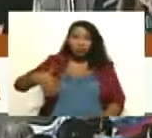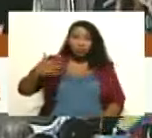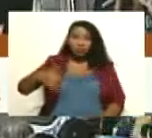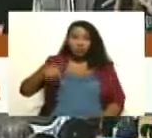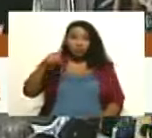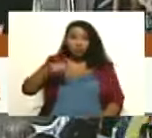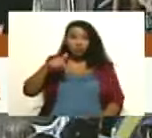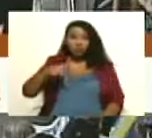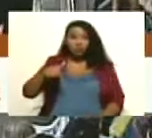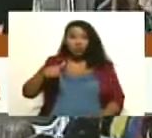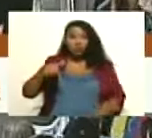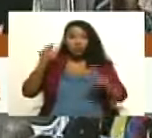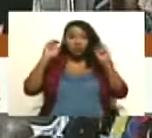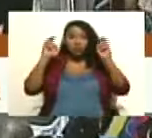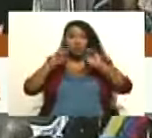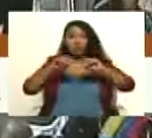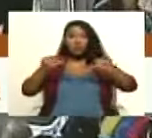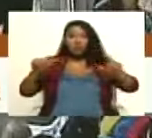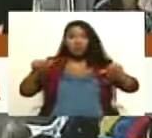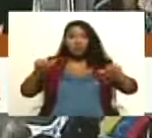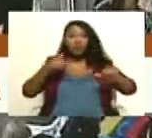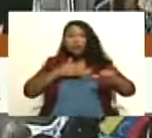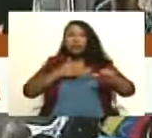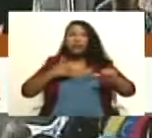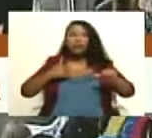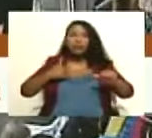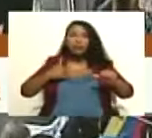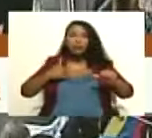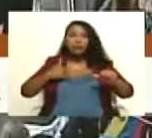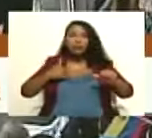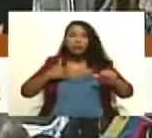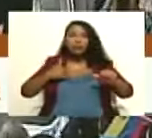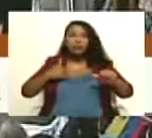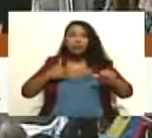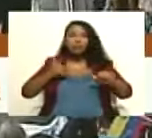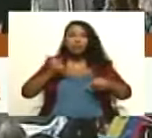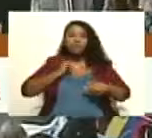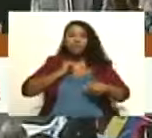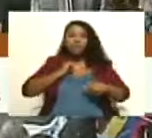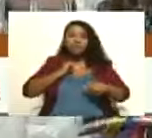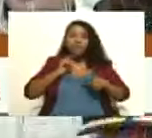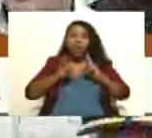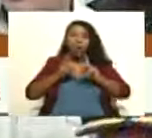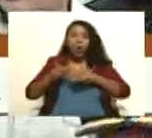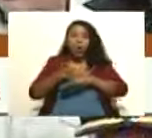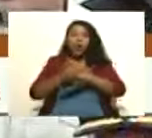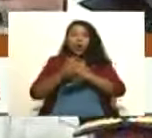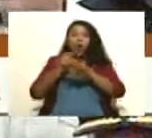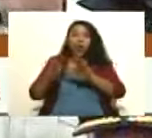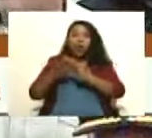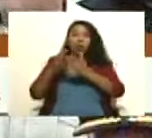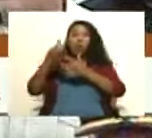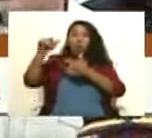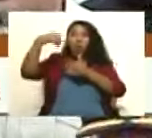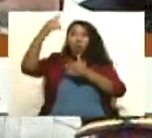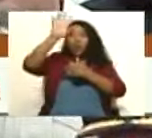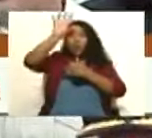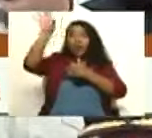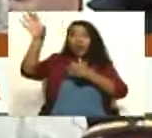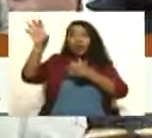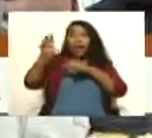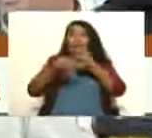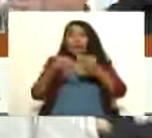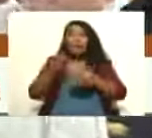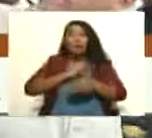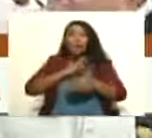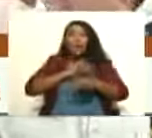este espacio geográfico que ha querido ser aprovechado por gobiernos del mundo y grandes transnacionales para